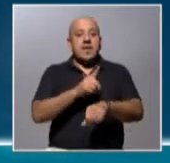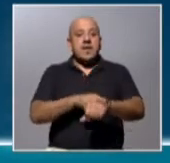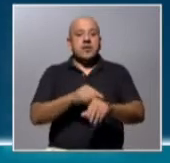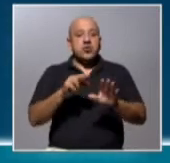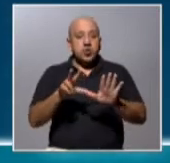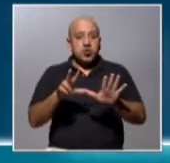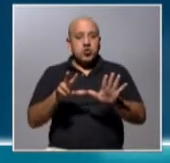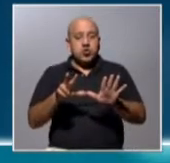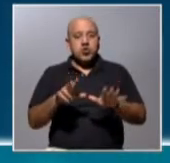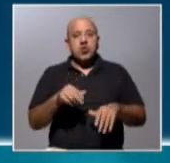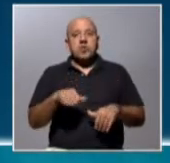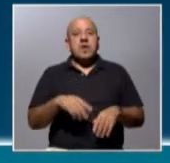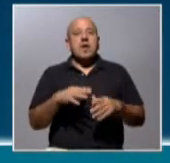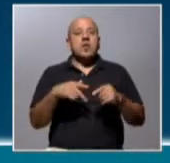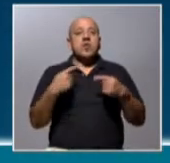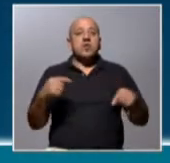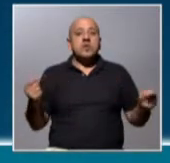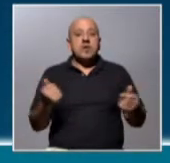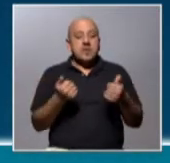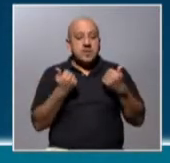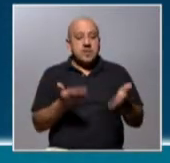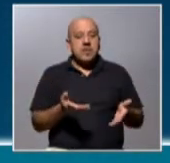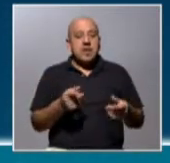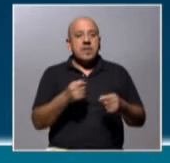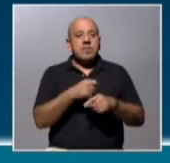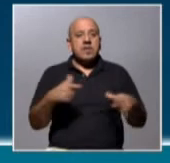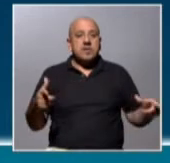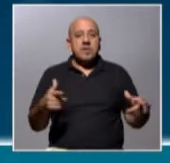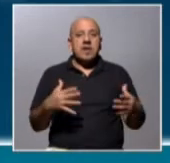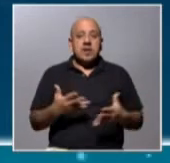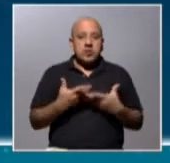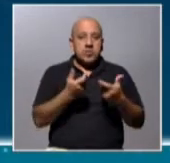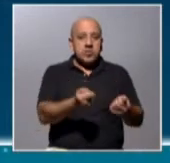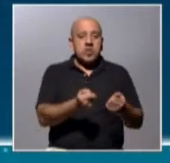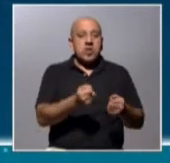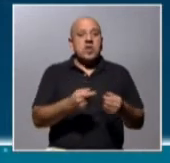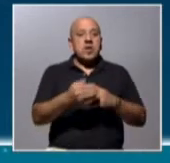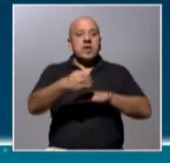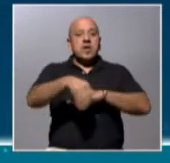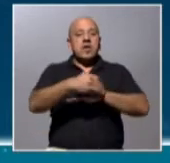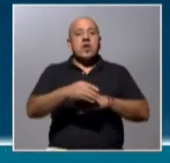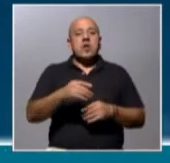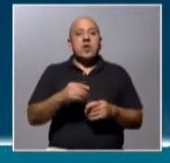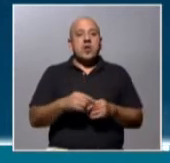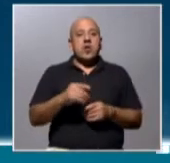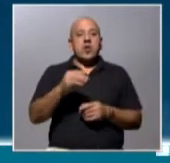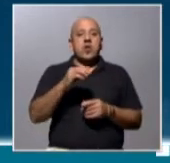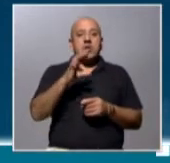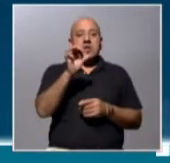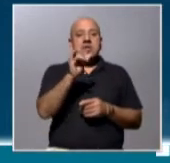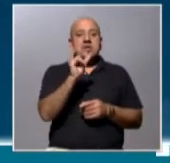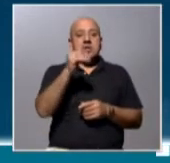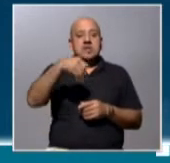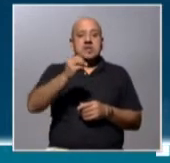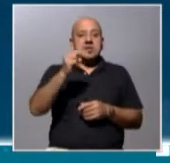y artículos de limpieza para colaborar con distintas ollas populares. Repito, la dirección de Club Larrañaga es Francisco Simón